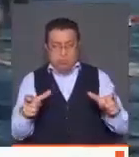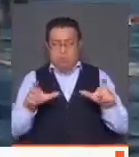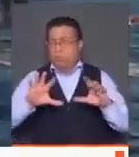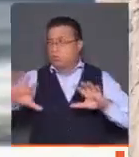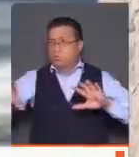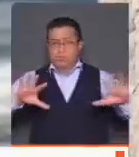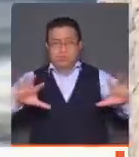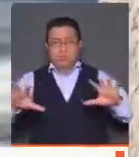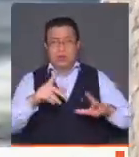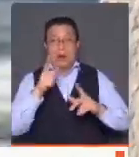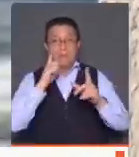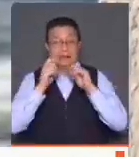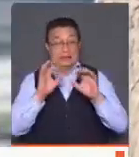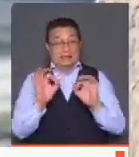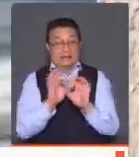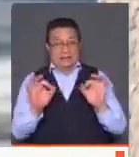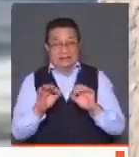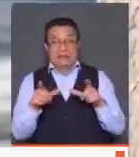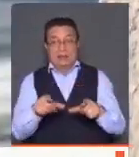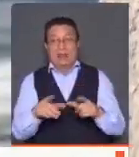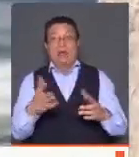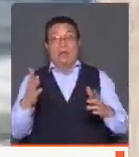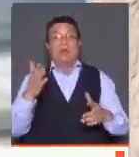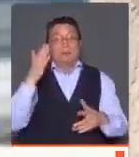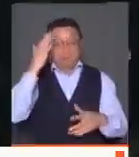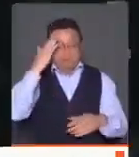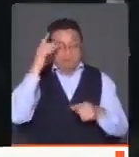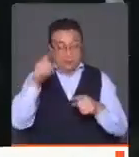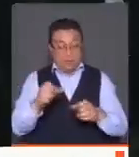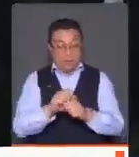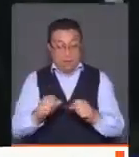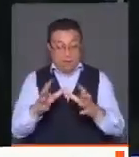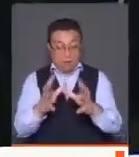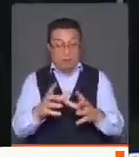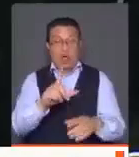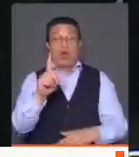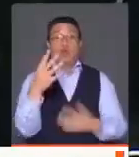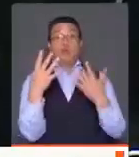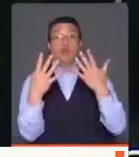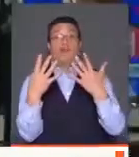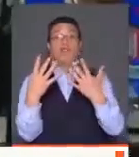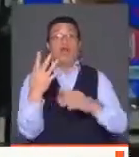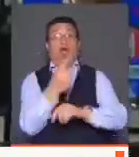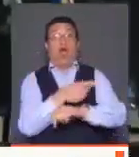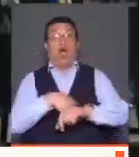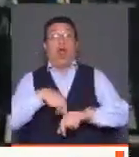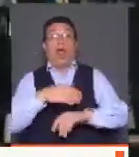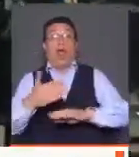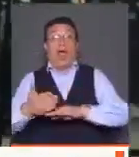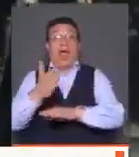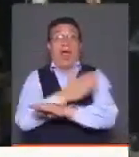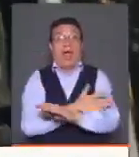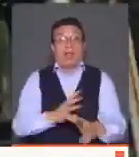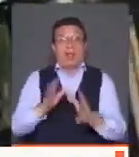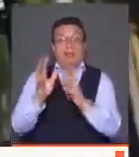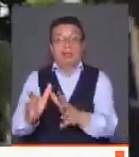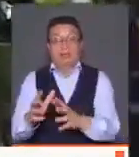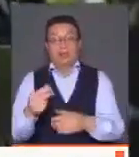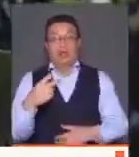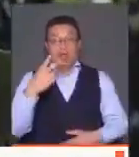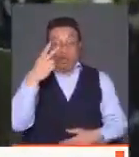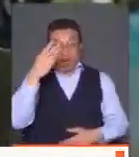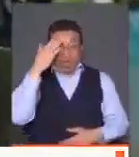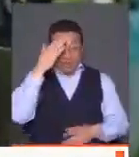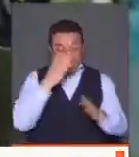dejarlo fuera de peligro teniendo en cuenta que esa bomba estuvo al menos 9 horas antes tuvieron que pasar dos días para poder tener